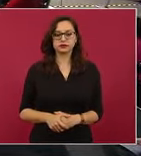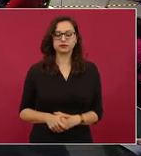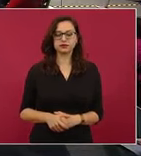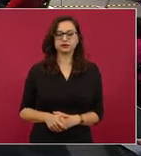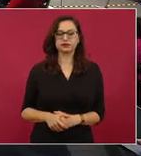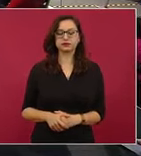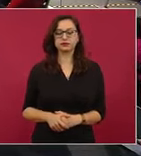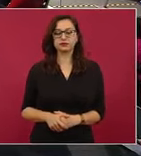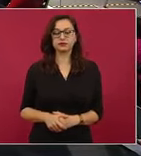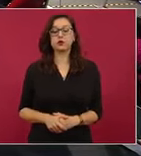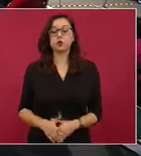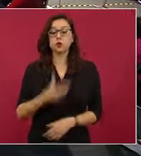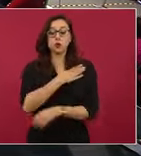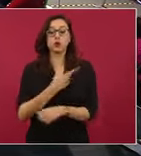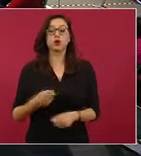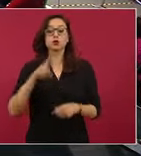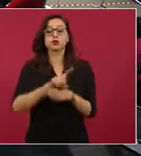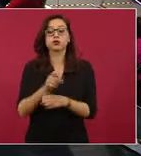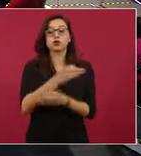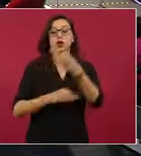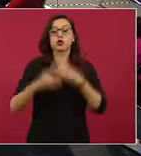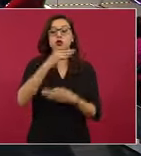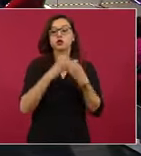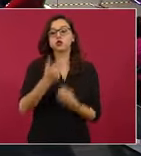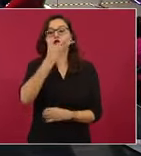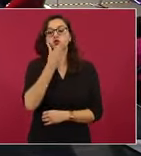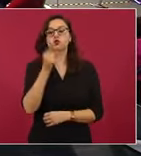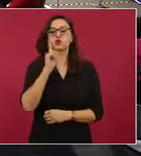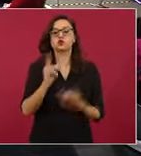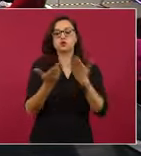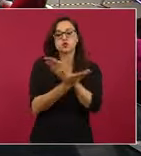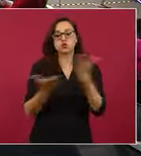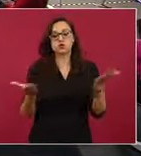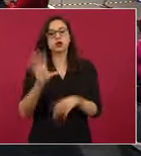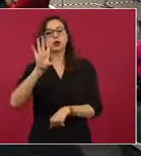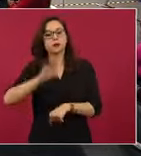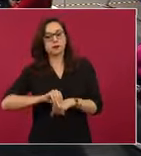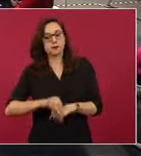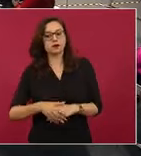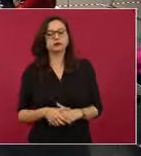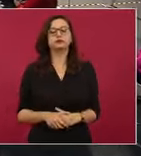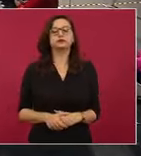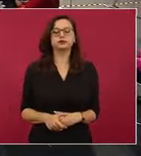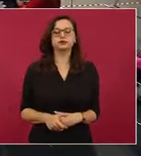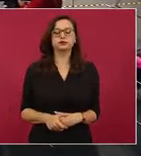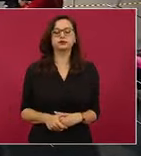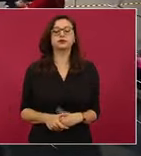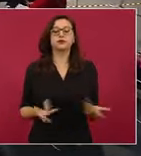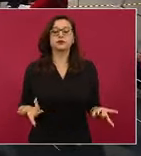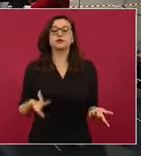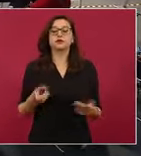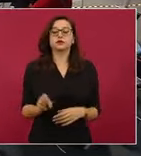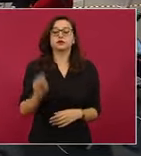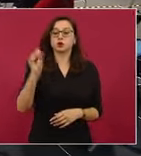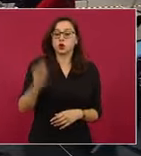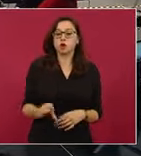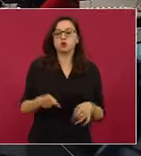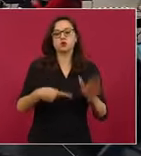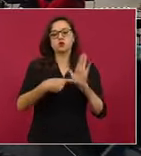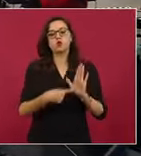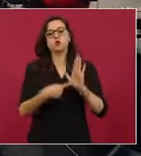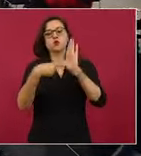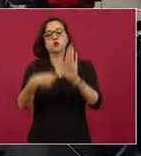Gracias. Buenos días a todas y todos. Con su permiso, señor presidente. Nos corresponde el día de hoy